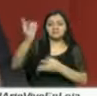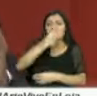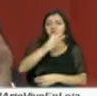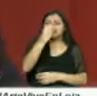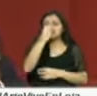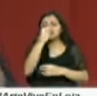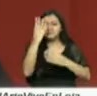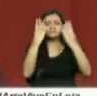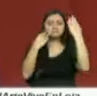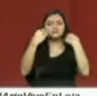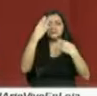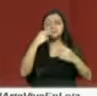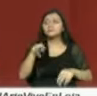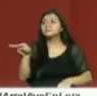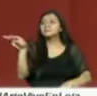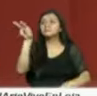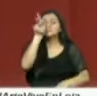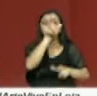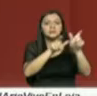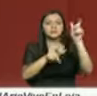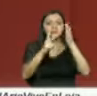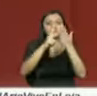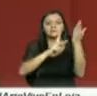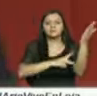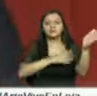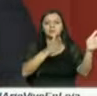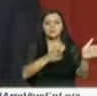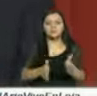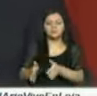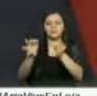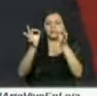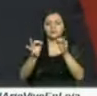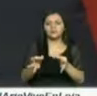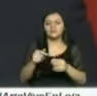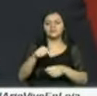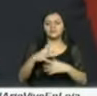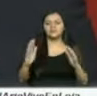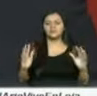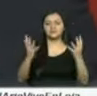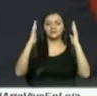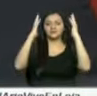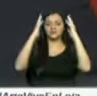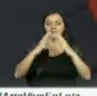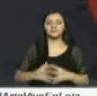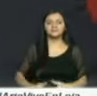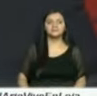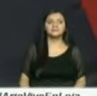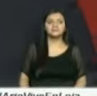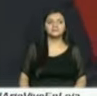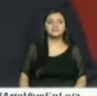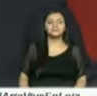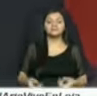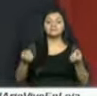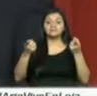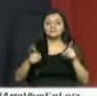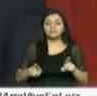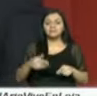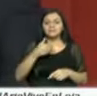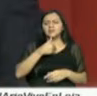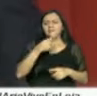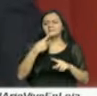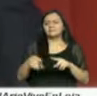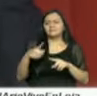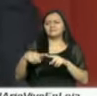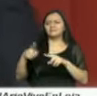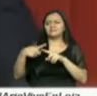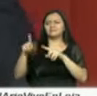y magistralmente el programa oficial de este festival. También existe una decena de